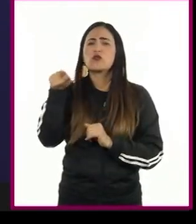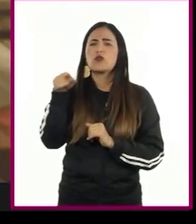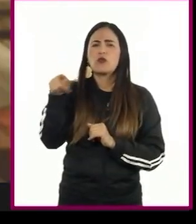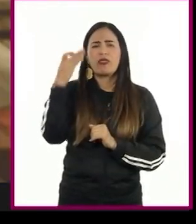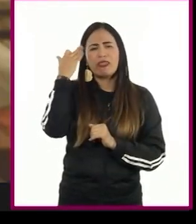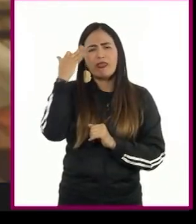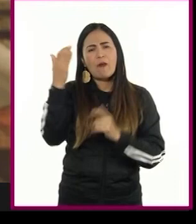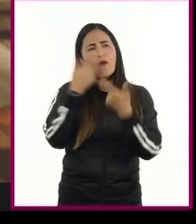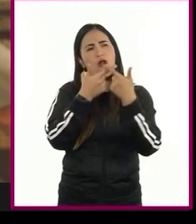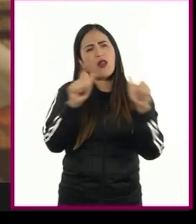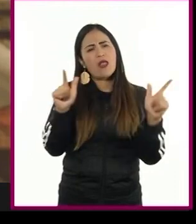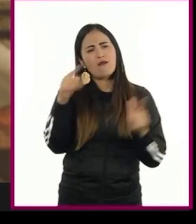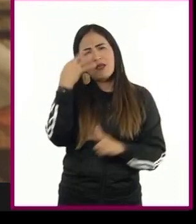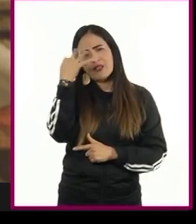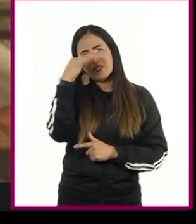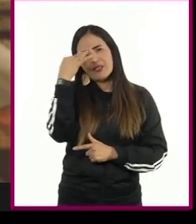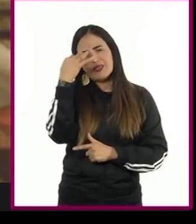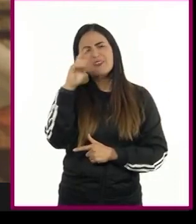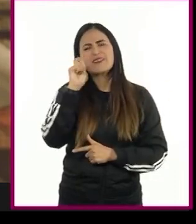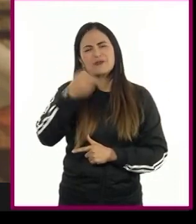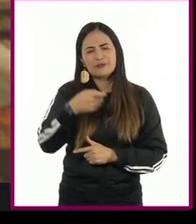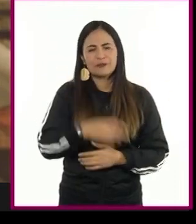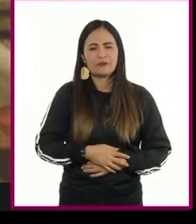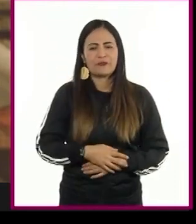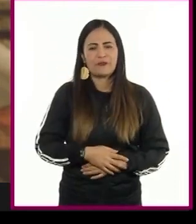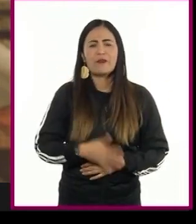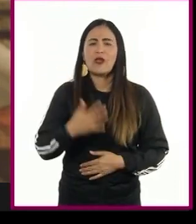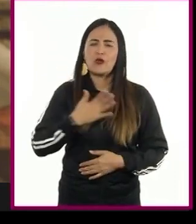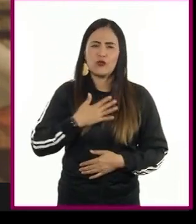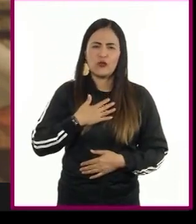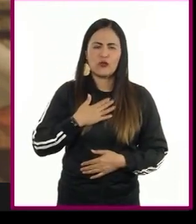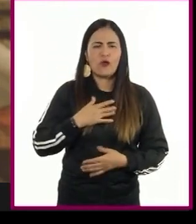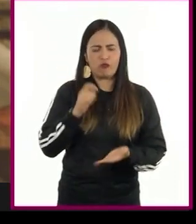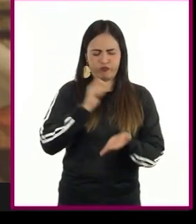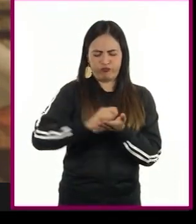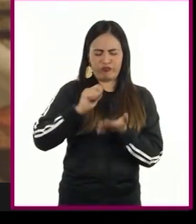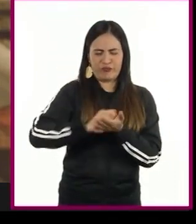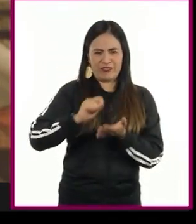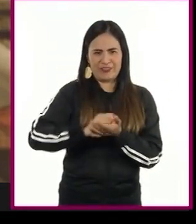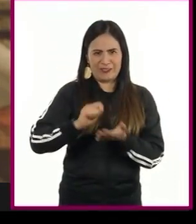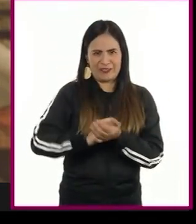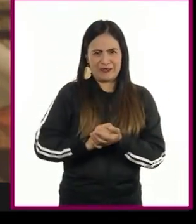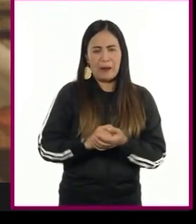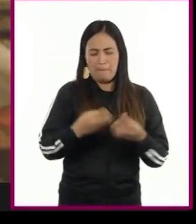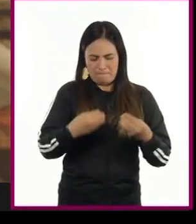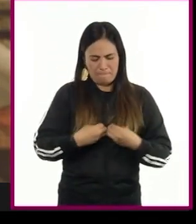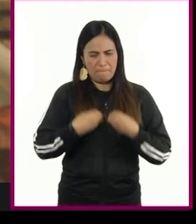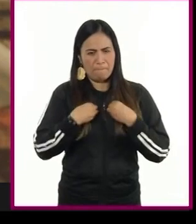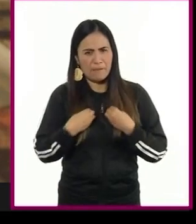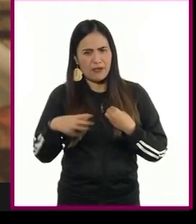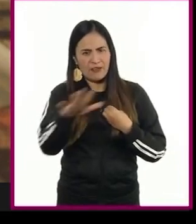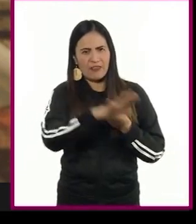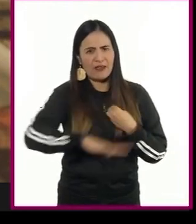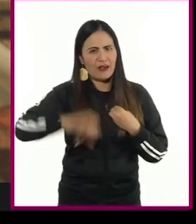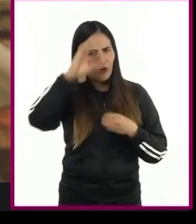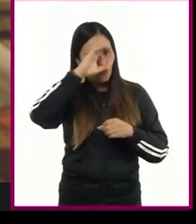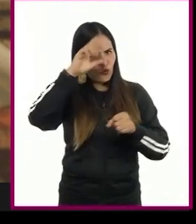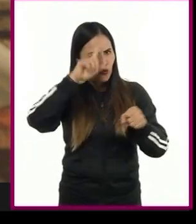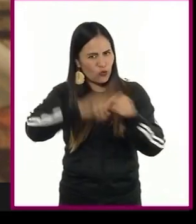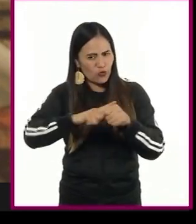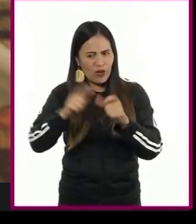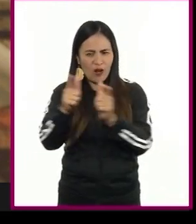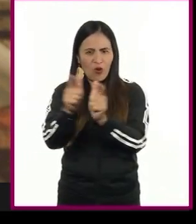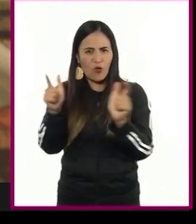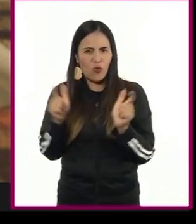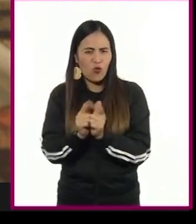época en que vivió. En mis tiempos hice un pequeño escrito en el que describo la vida cultural de las cortes